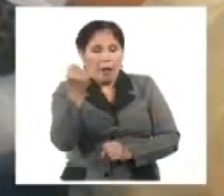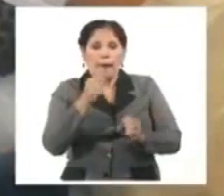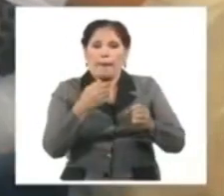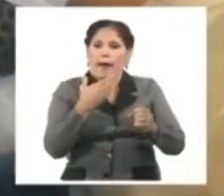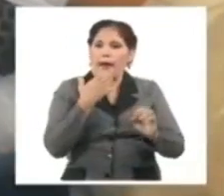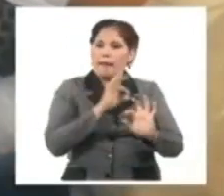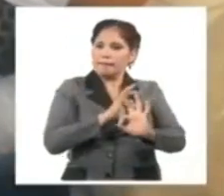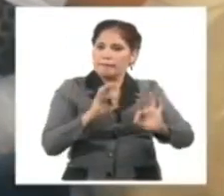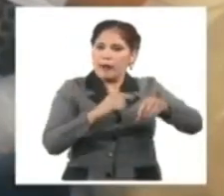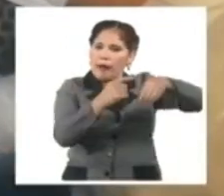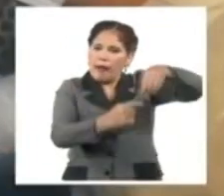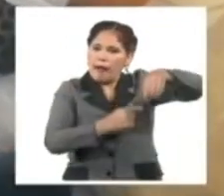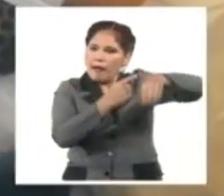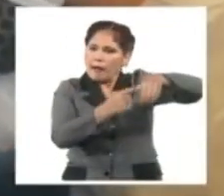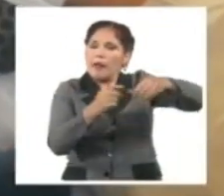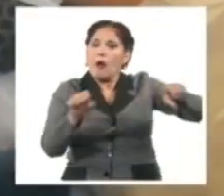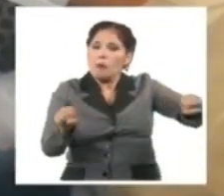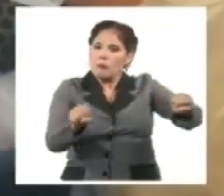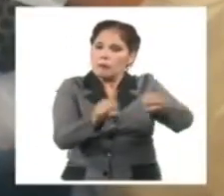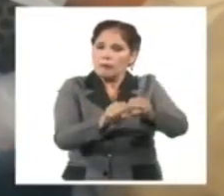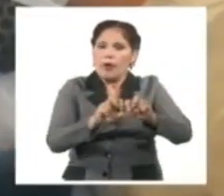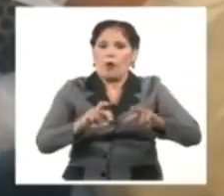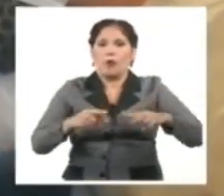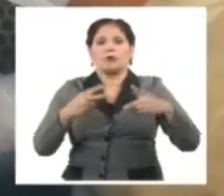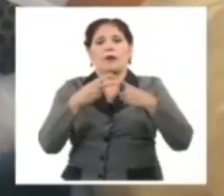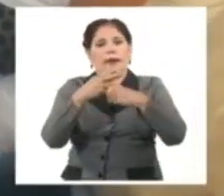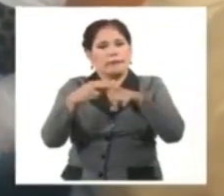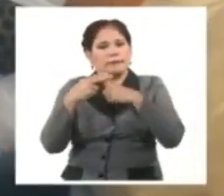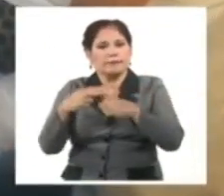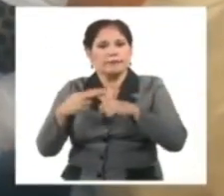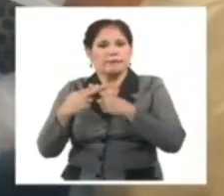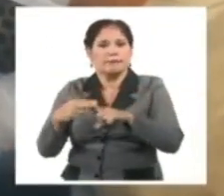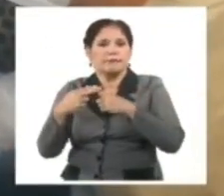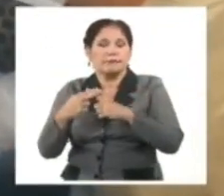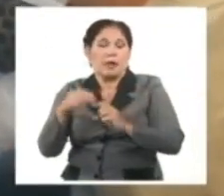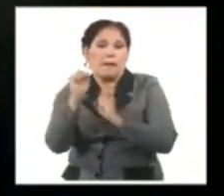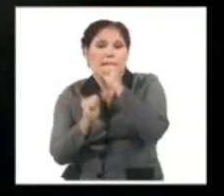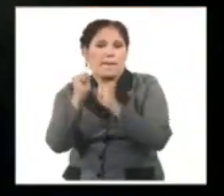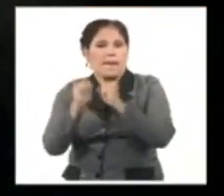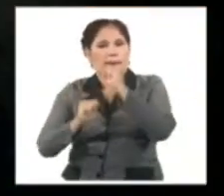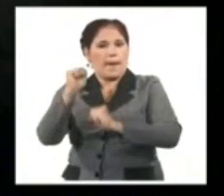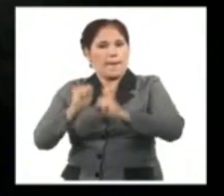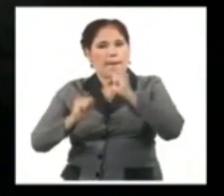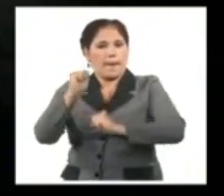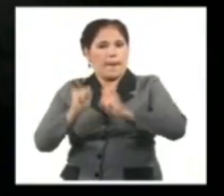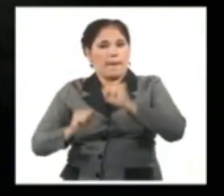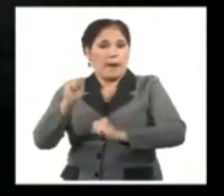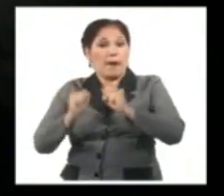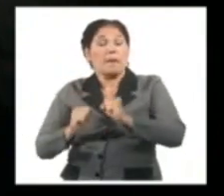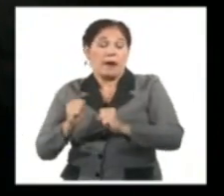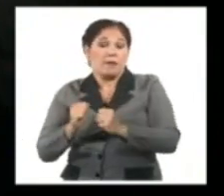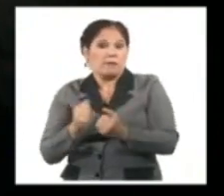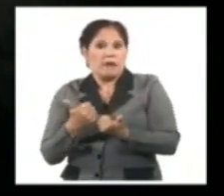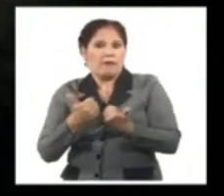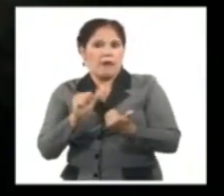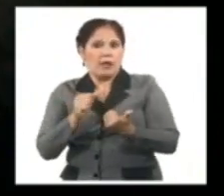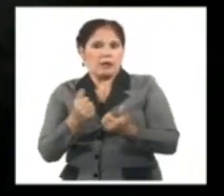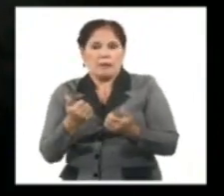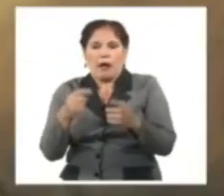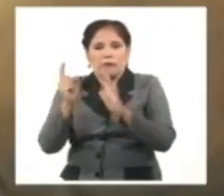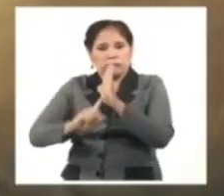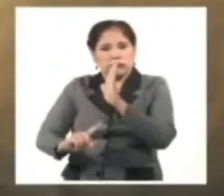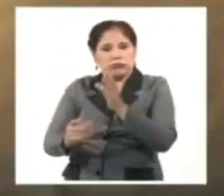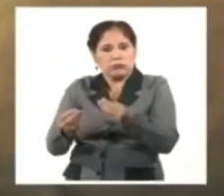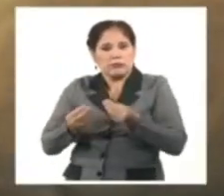mejor que se pueda este mantenimiento y lo más rápido posible para echar a andar la unidad número 1 para que produzca más